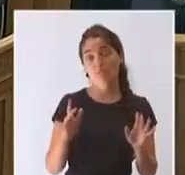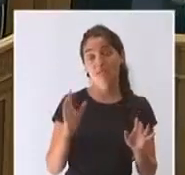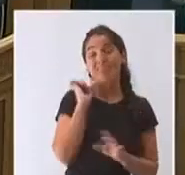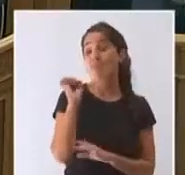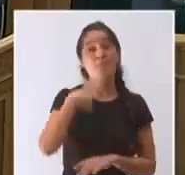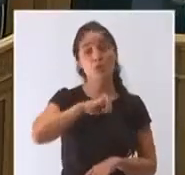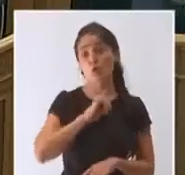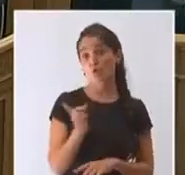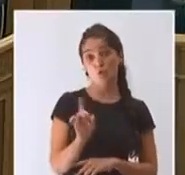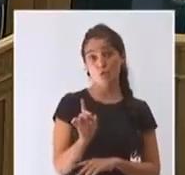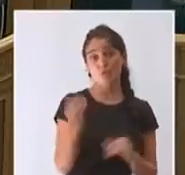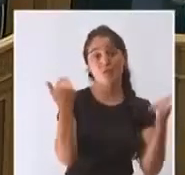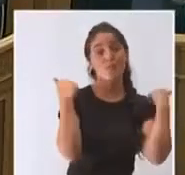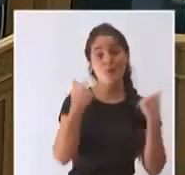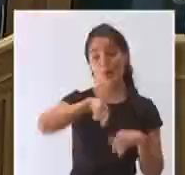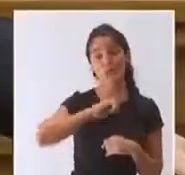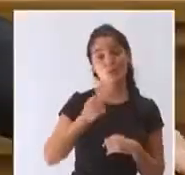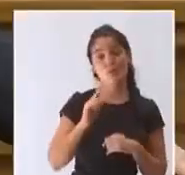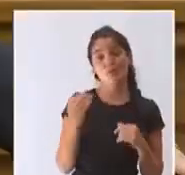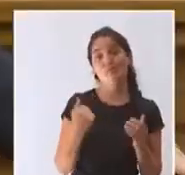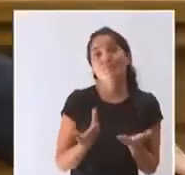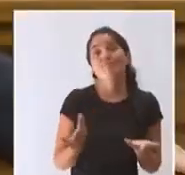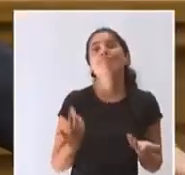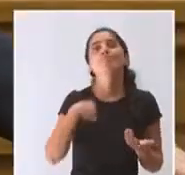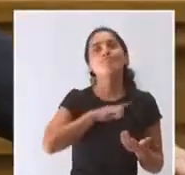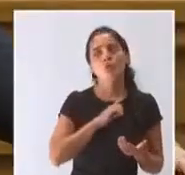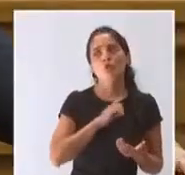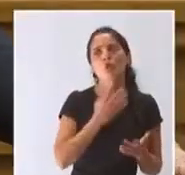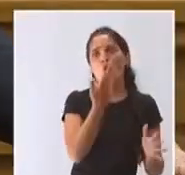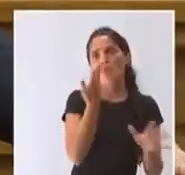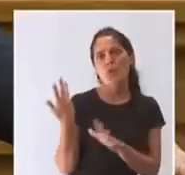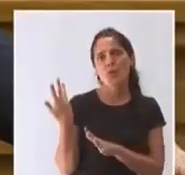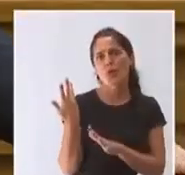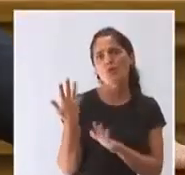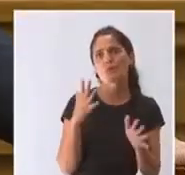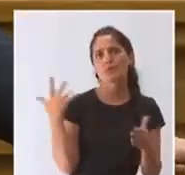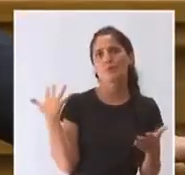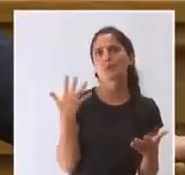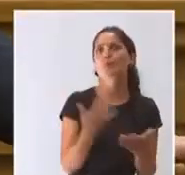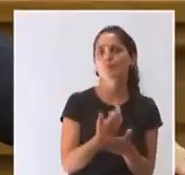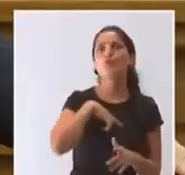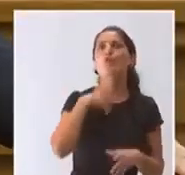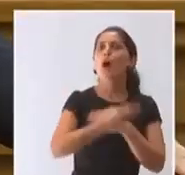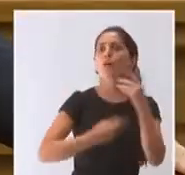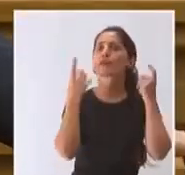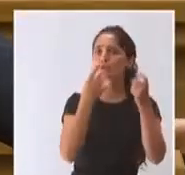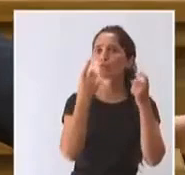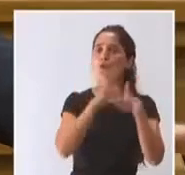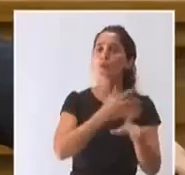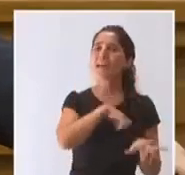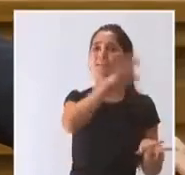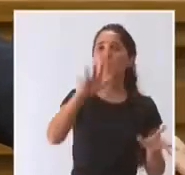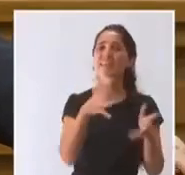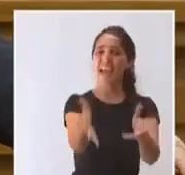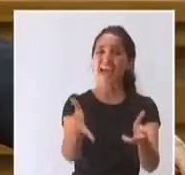nosotros ya hemos hecho mucho en los últimos en última década y media para para que españa gane en soberanía energética hoy somos de